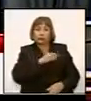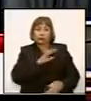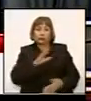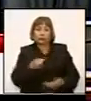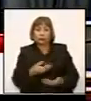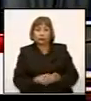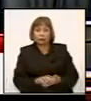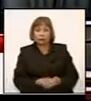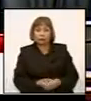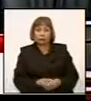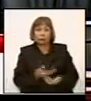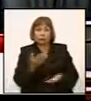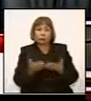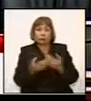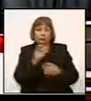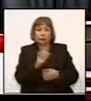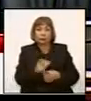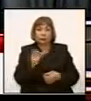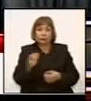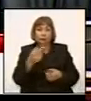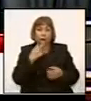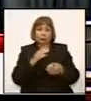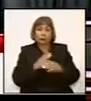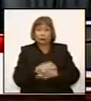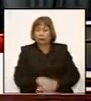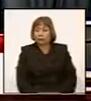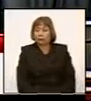no solamente a aquellas personas que